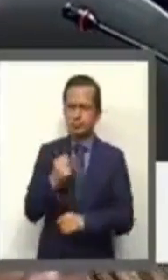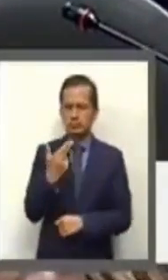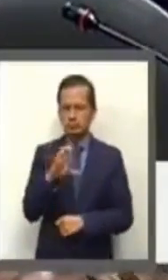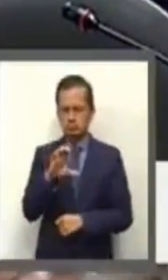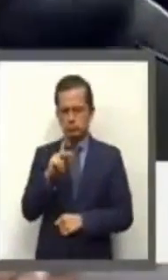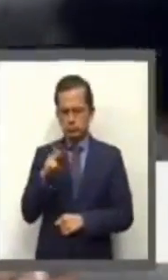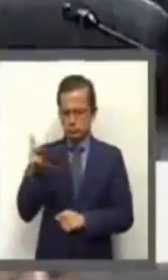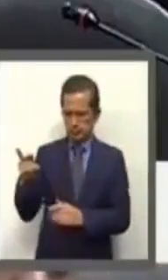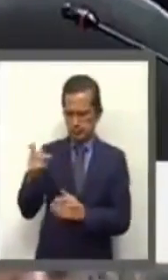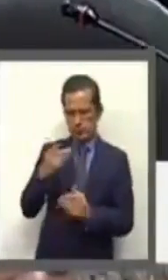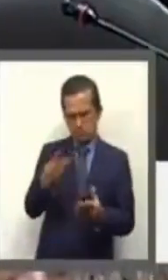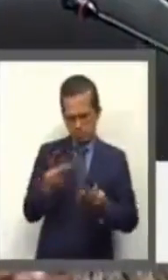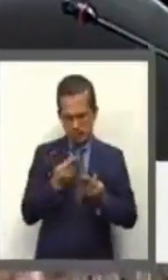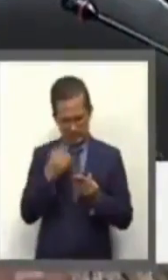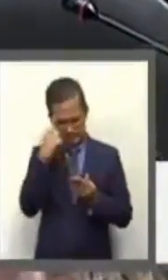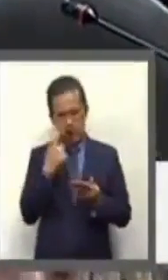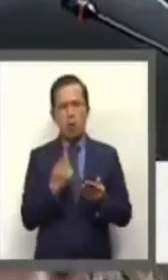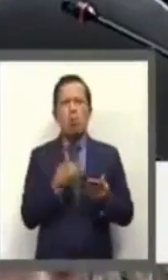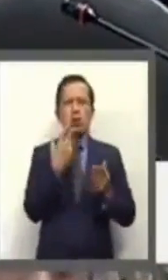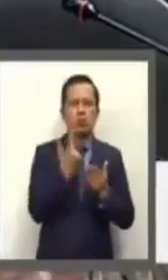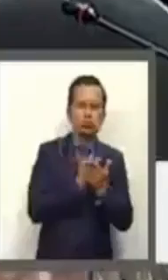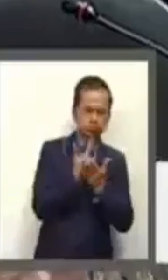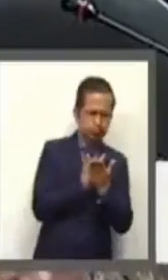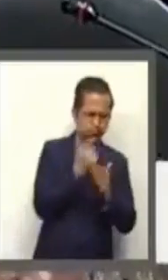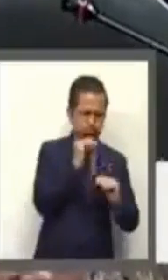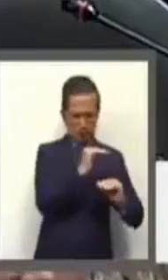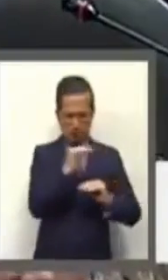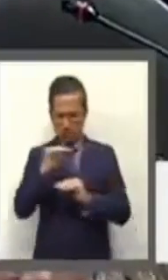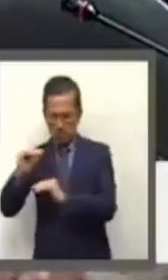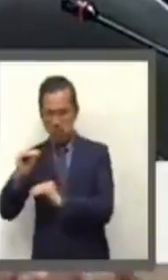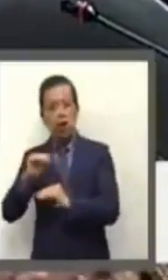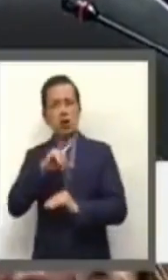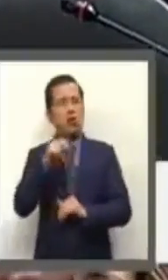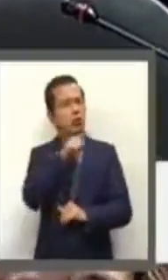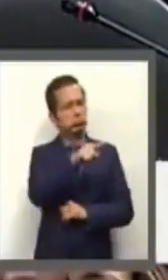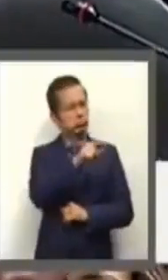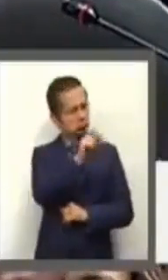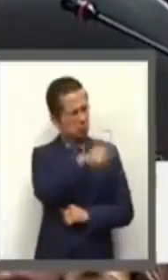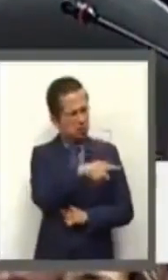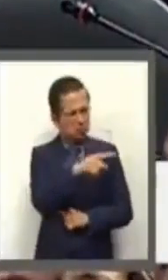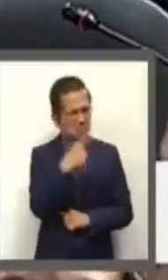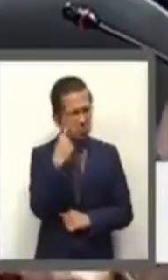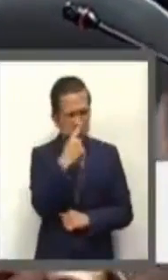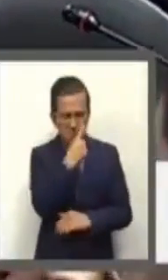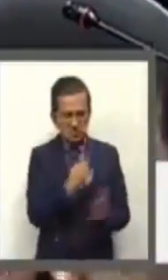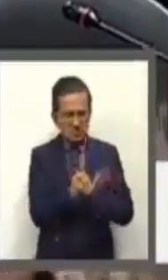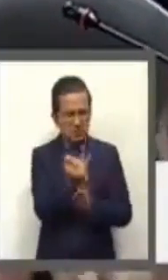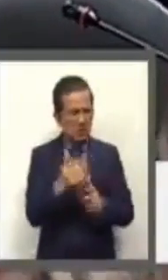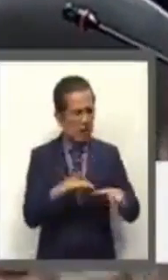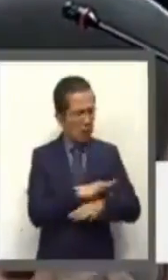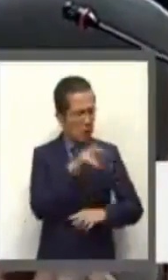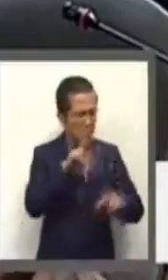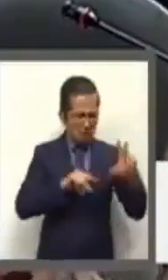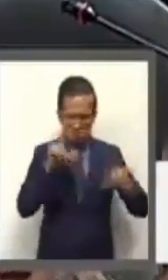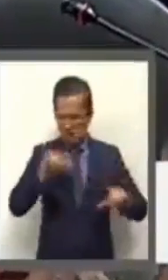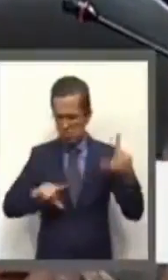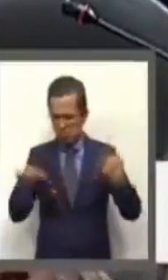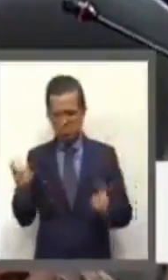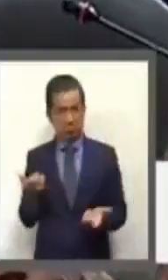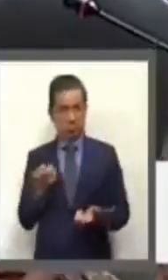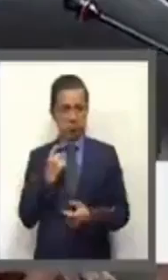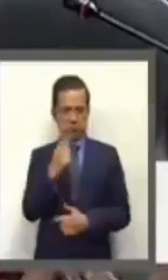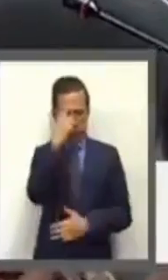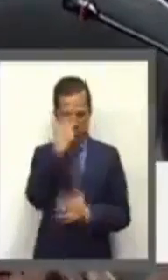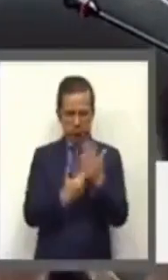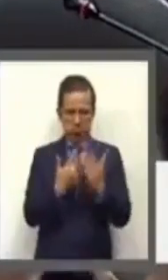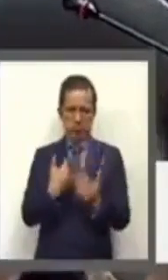los 34 programas principales de la SEP que después ustedes mismos modifican a su antojo? No solo faltan el respeto a esta